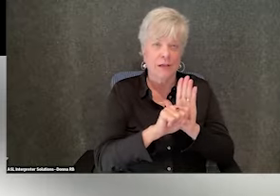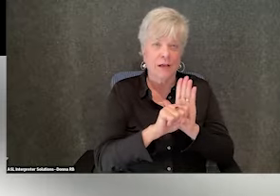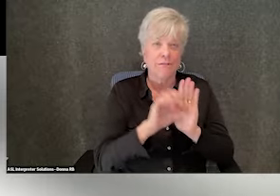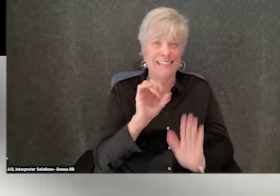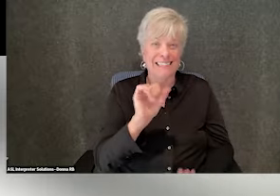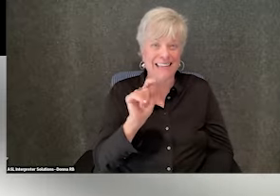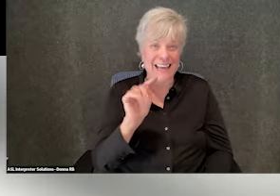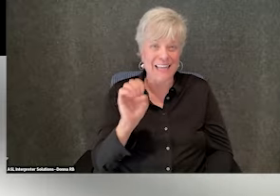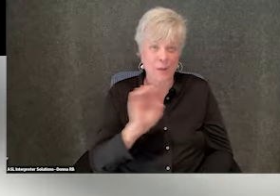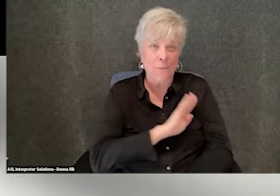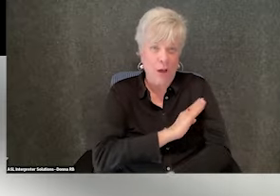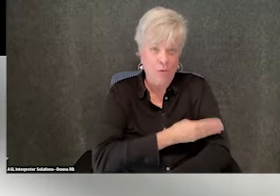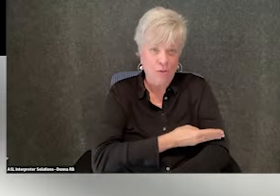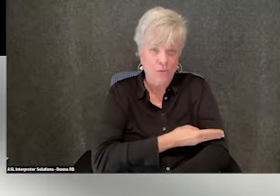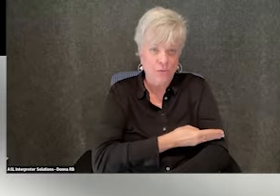corporadora,